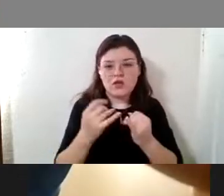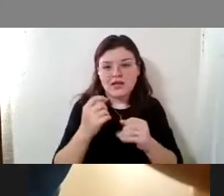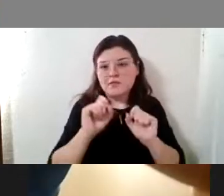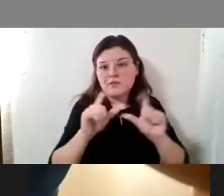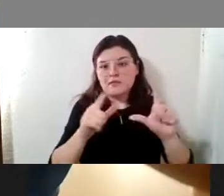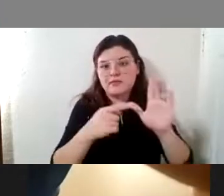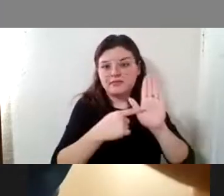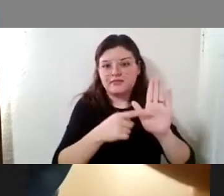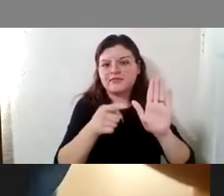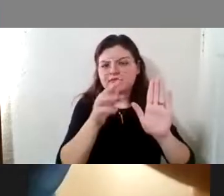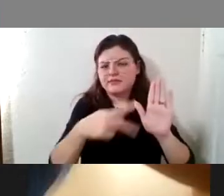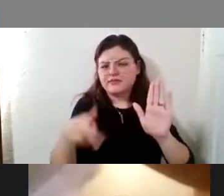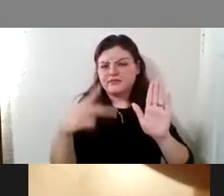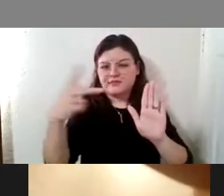ustedes.